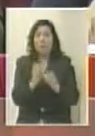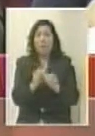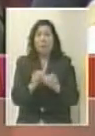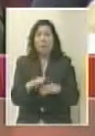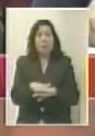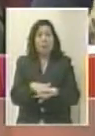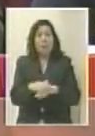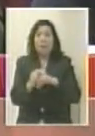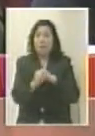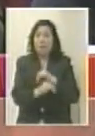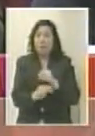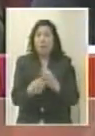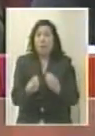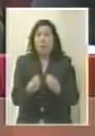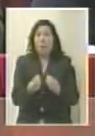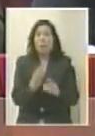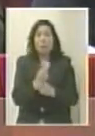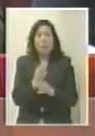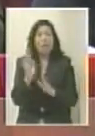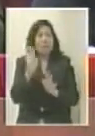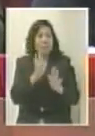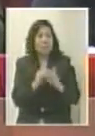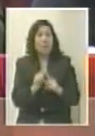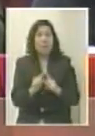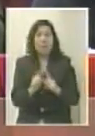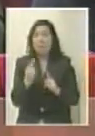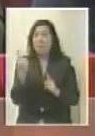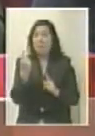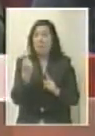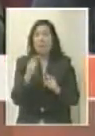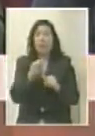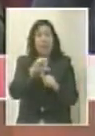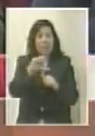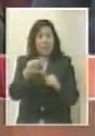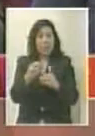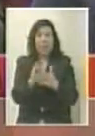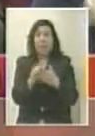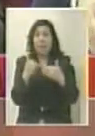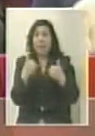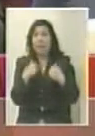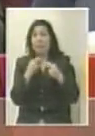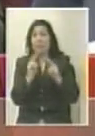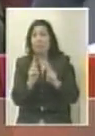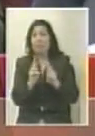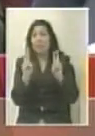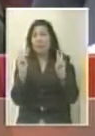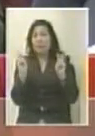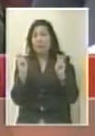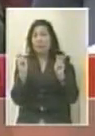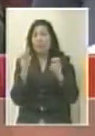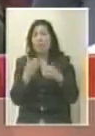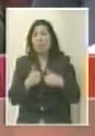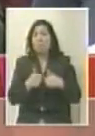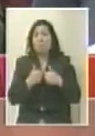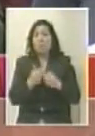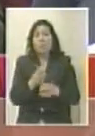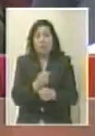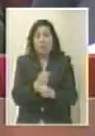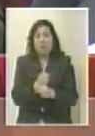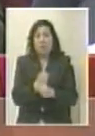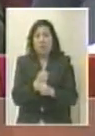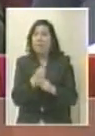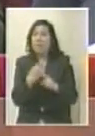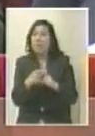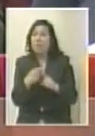del Plan Nacional de Acción Ambiental. Hay un primer eje de política que tiene que ver justamente con el tema de conservación y uso sostenible